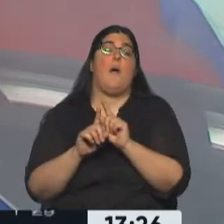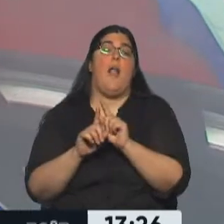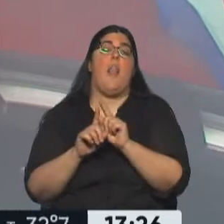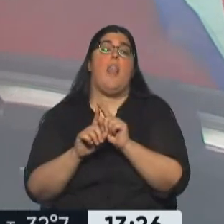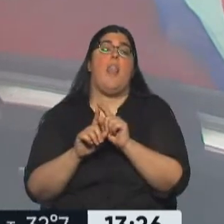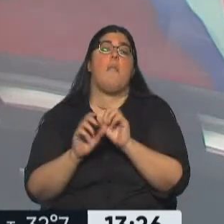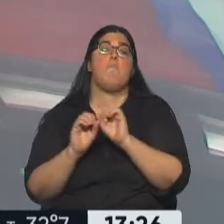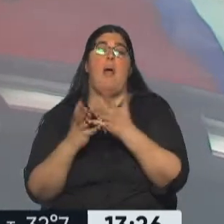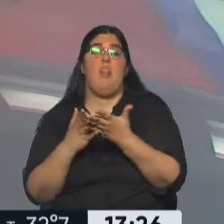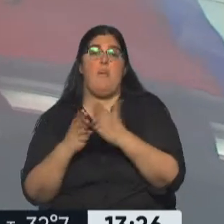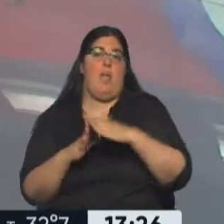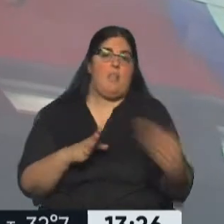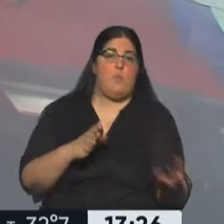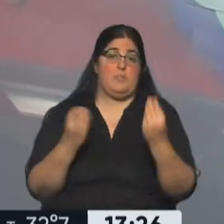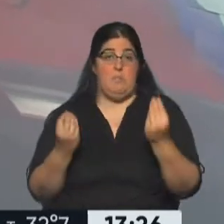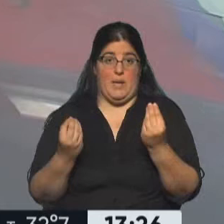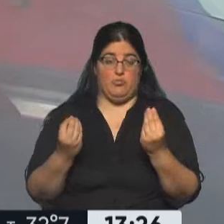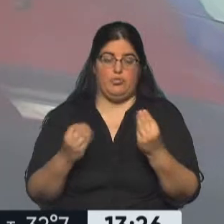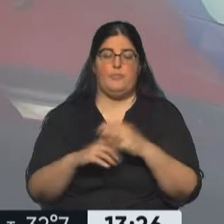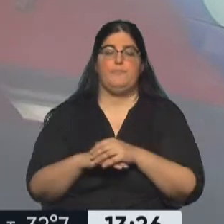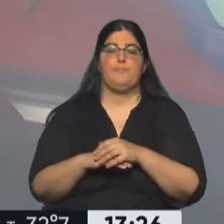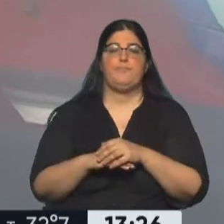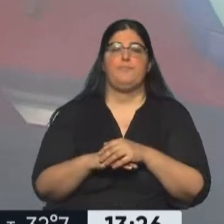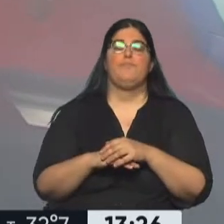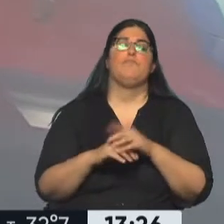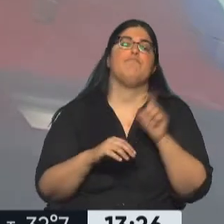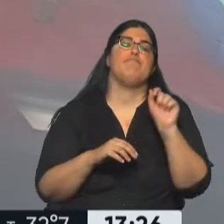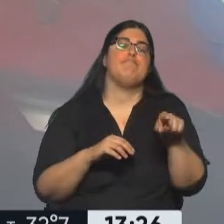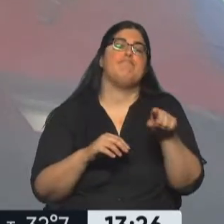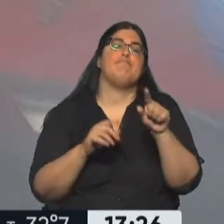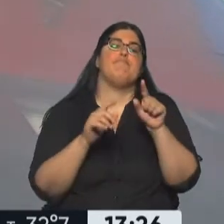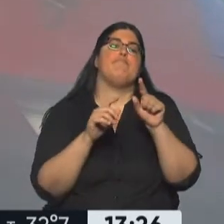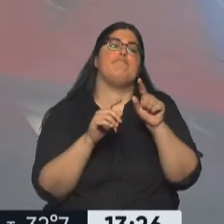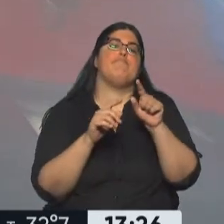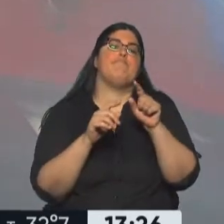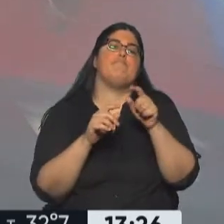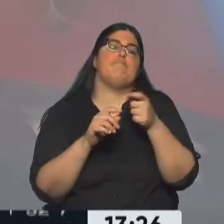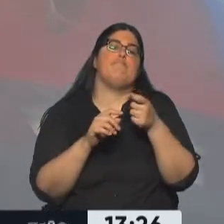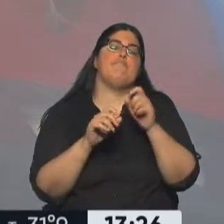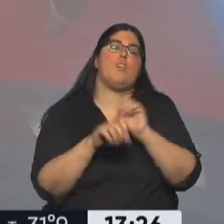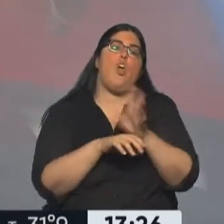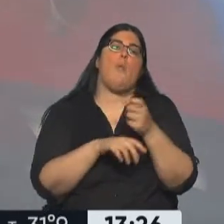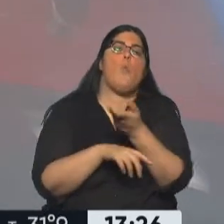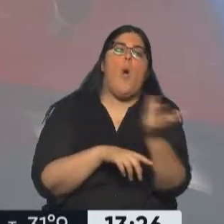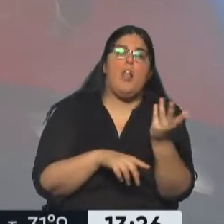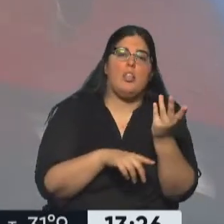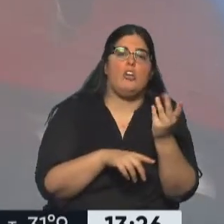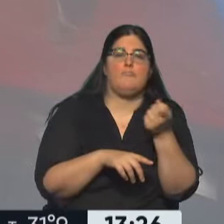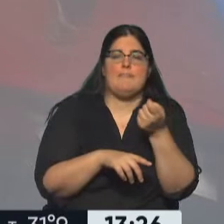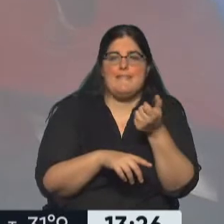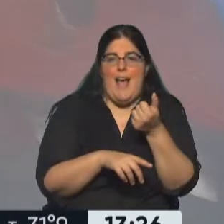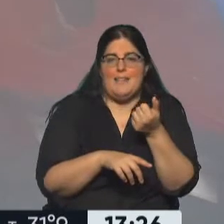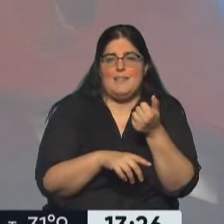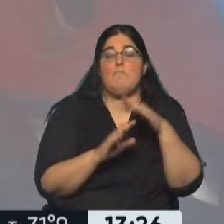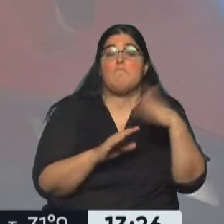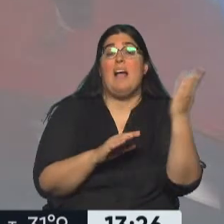escenario que tenemos después de la pandemia con un número de casos que casi llega a, supera